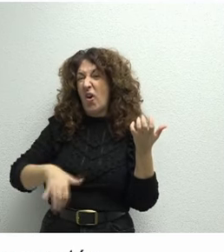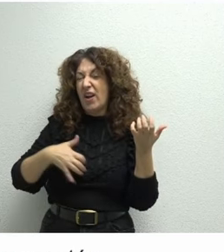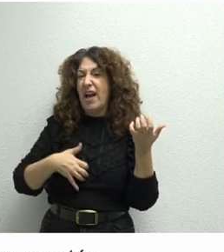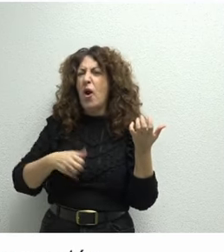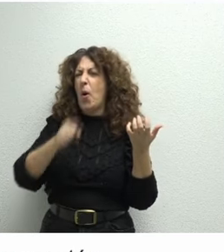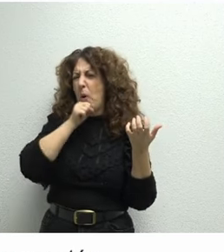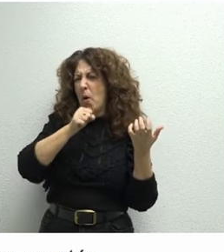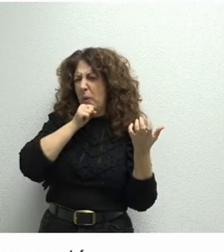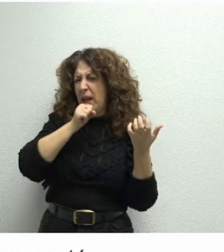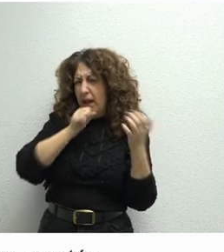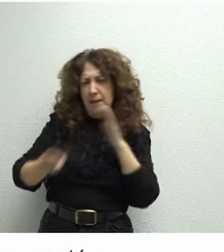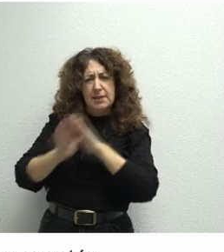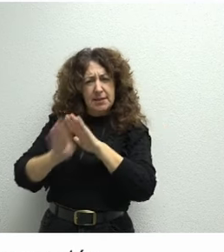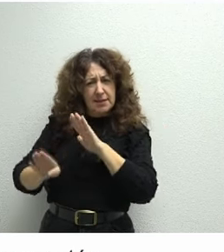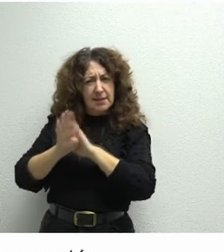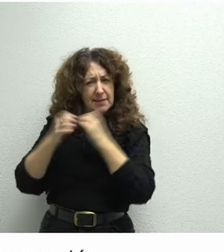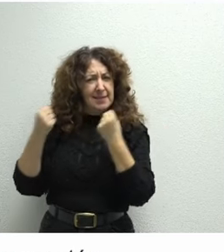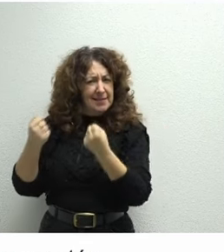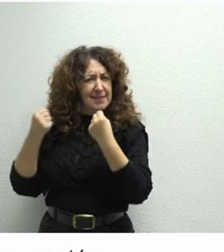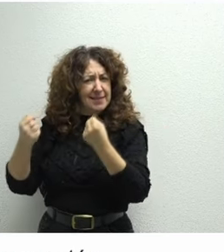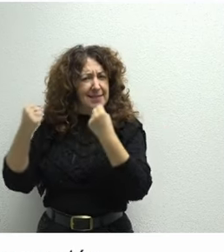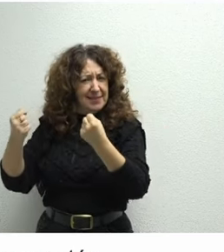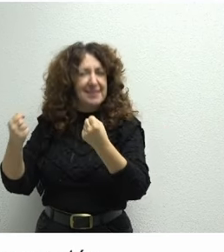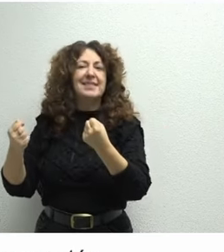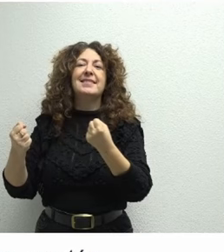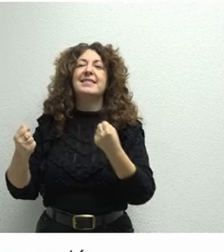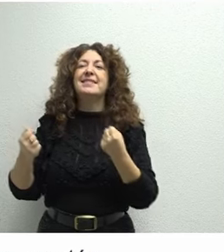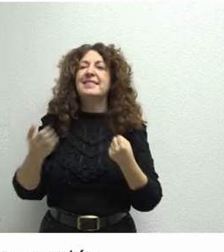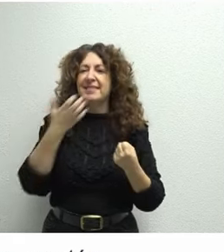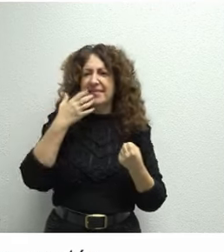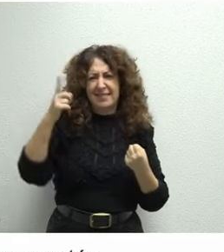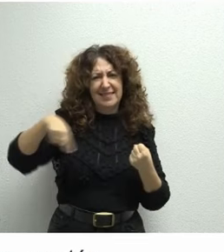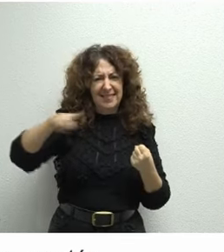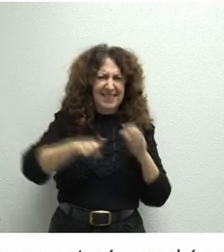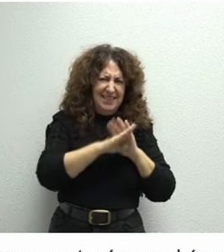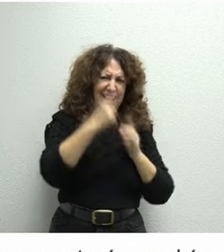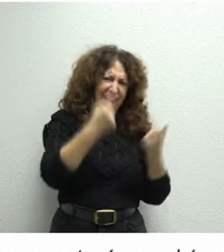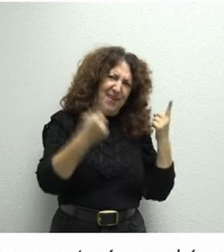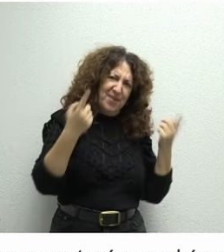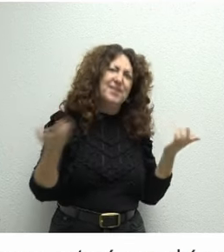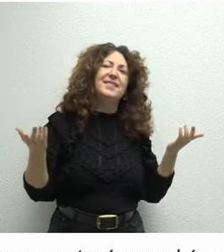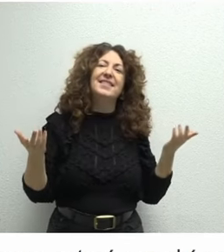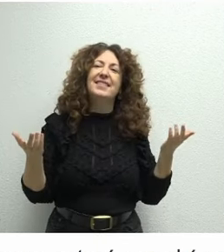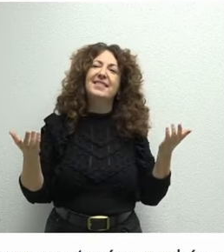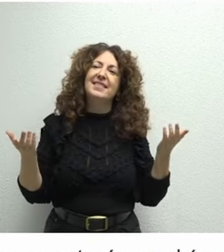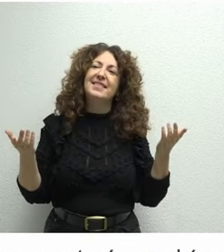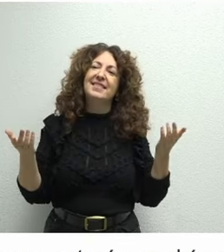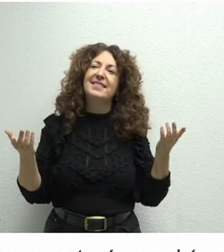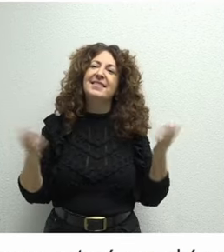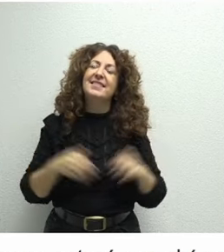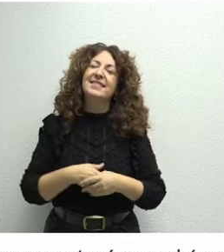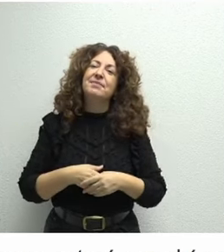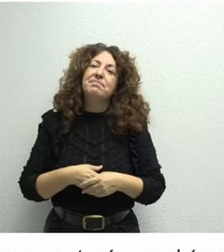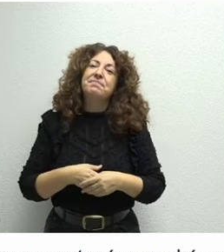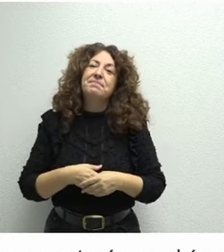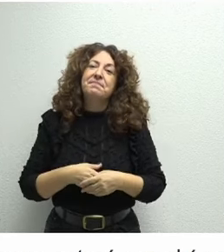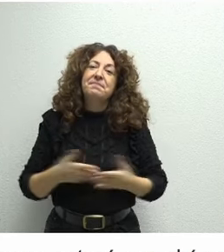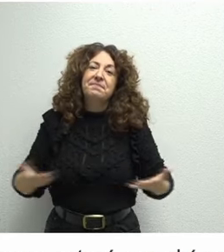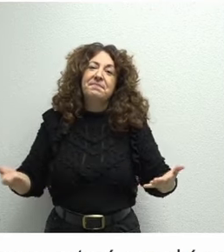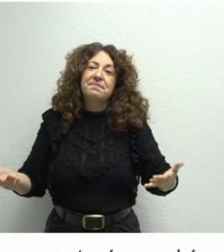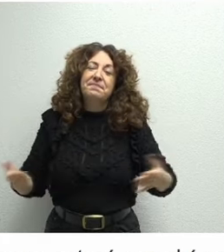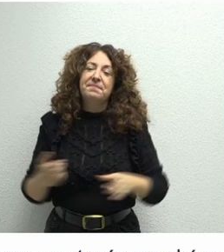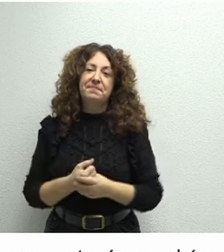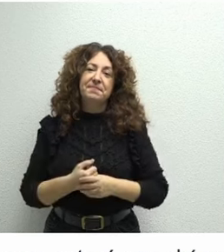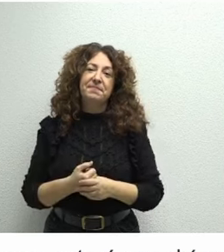pues ahí con sus maderos no en romanillos no otros que están con que